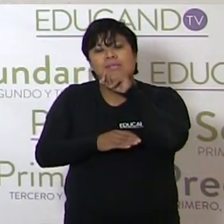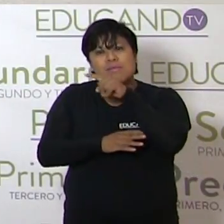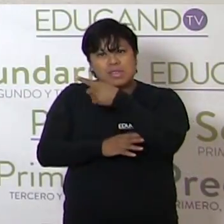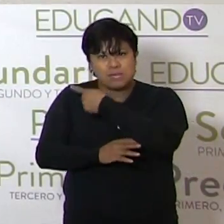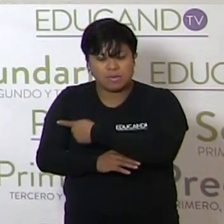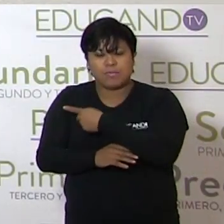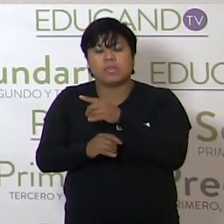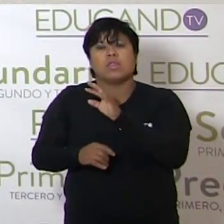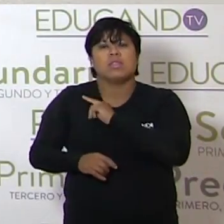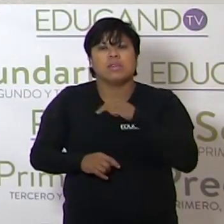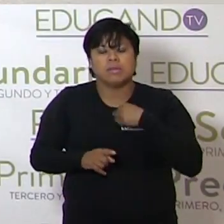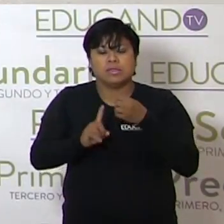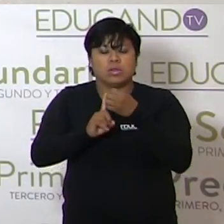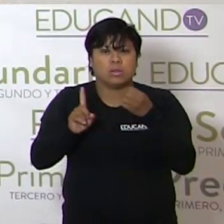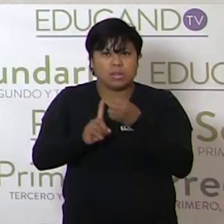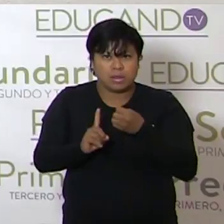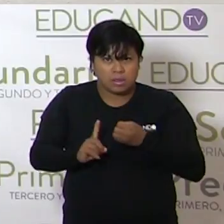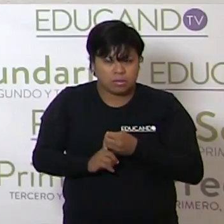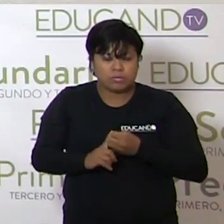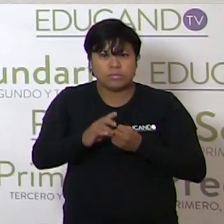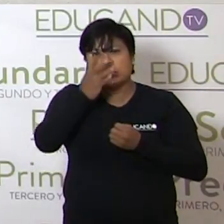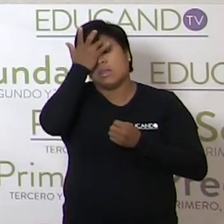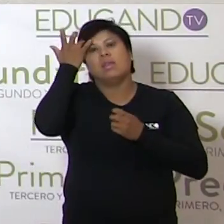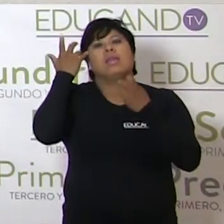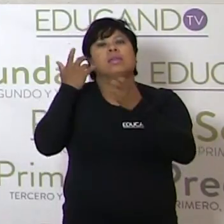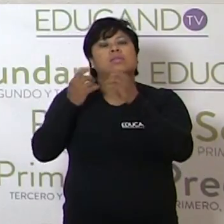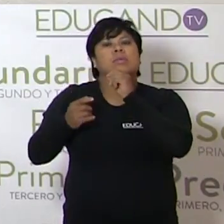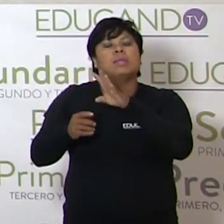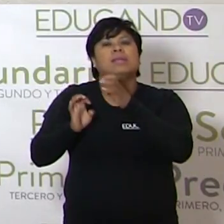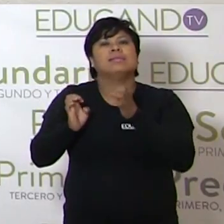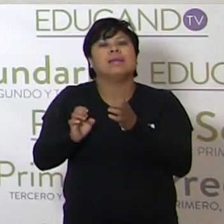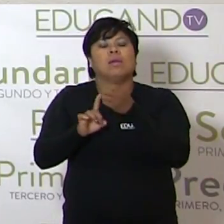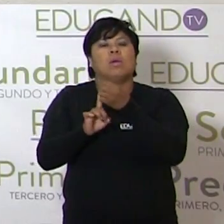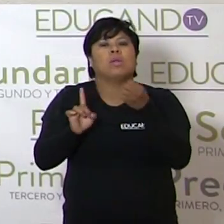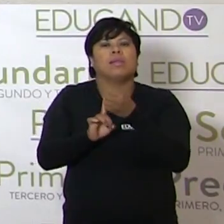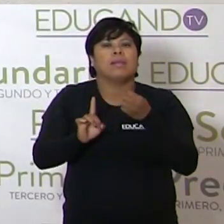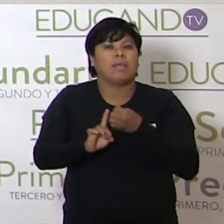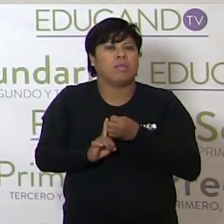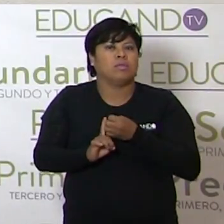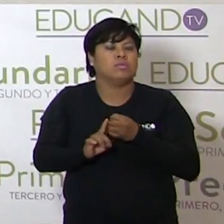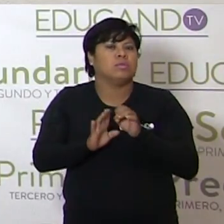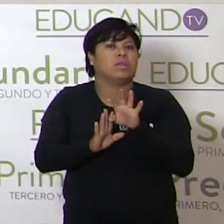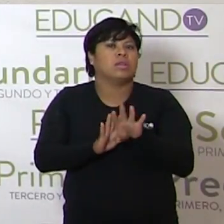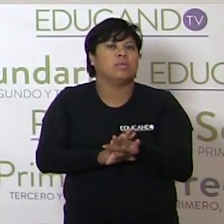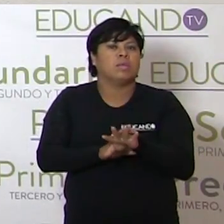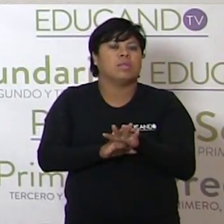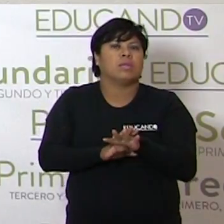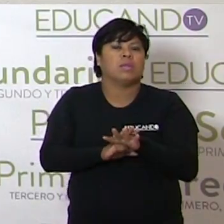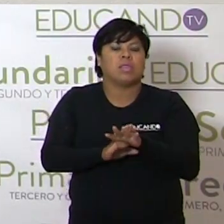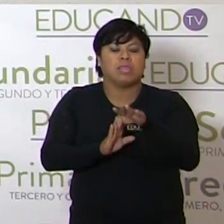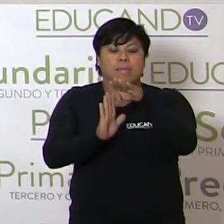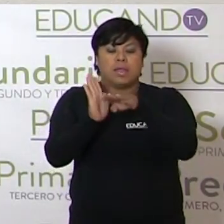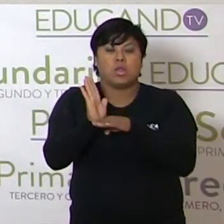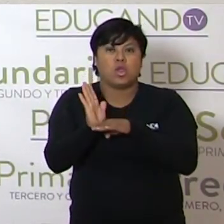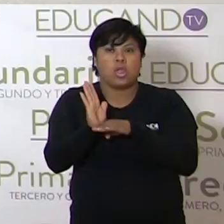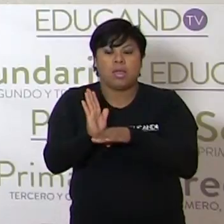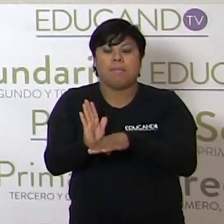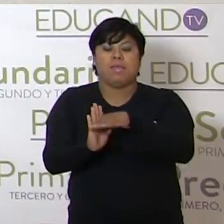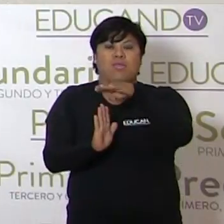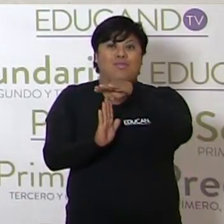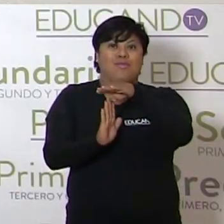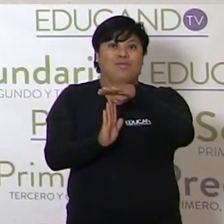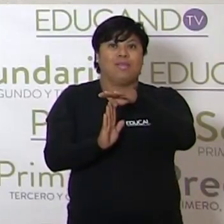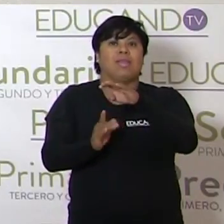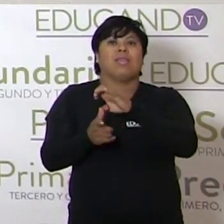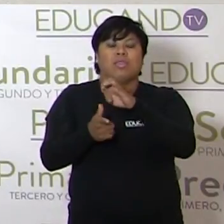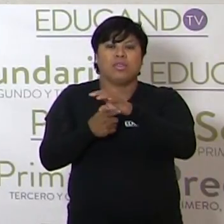Dice ordenados, si podemos ver también están ordenados, es decir, están de menor a mayor. Por lo tanto,